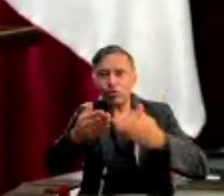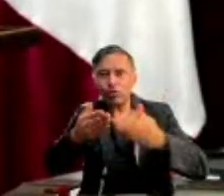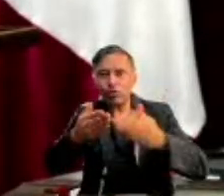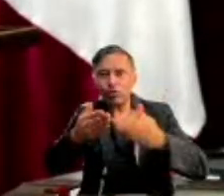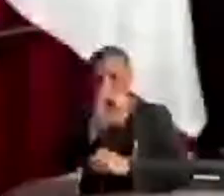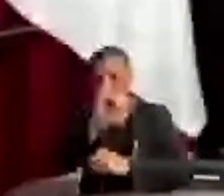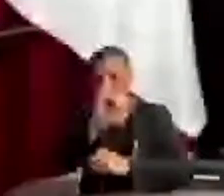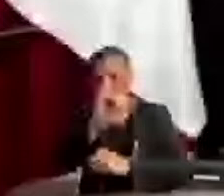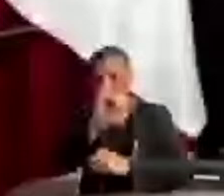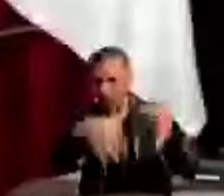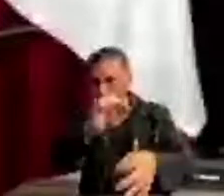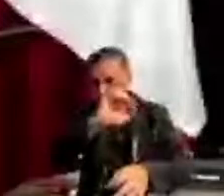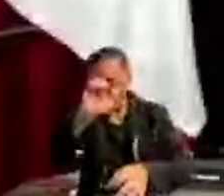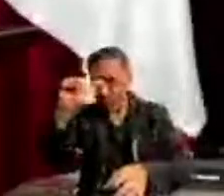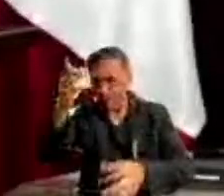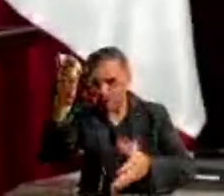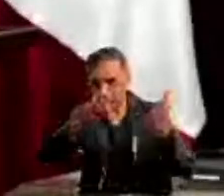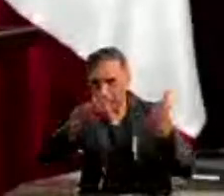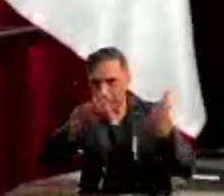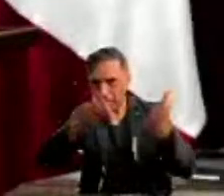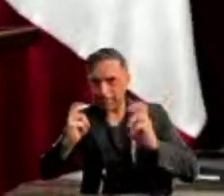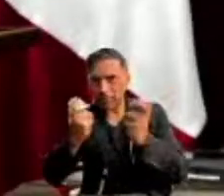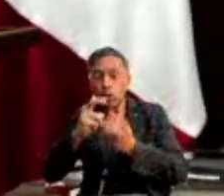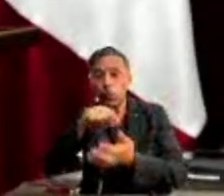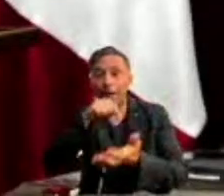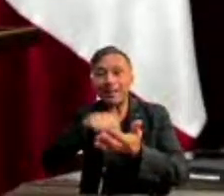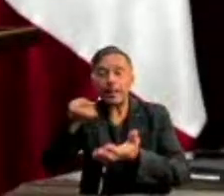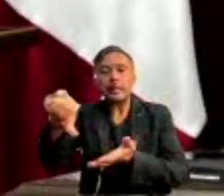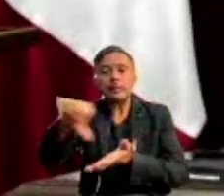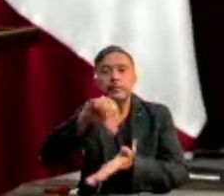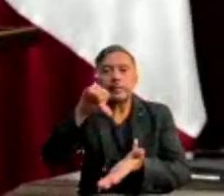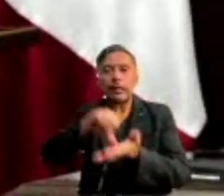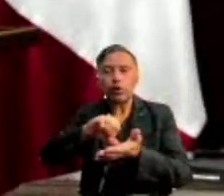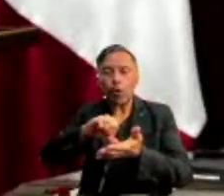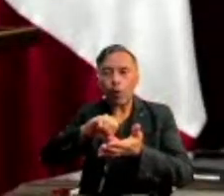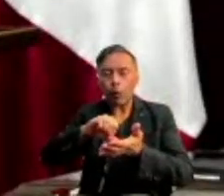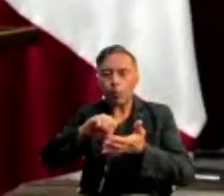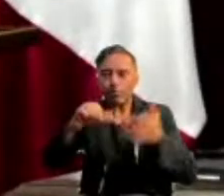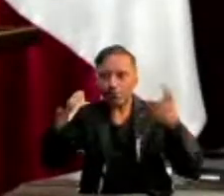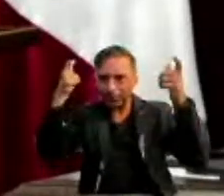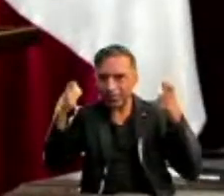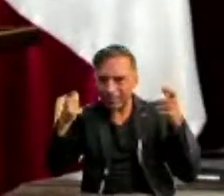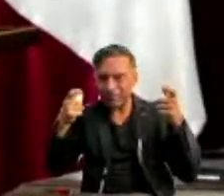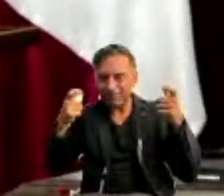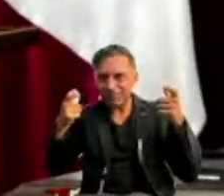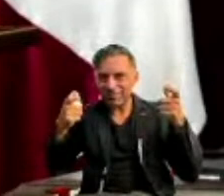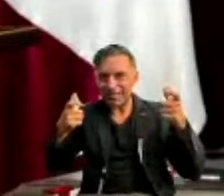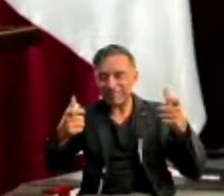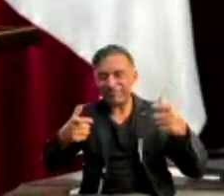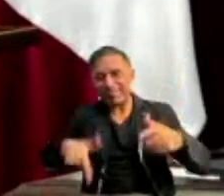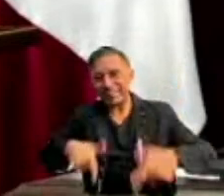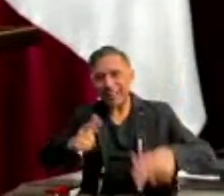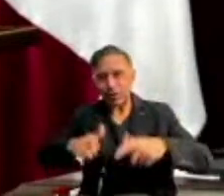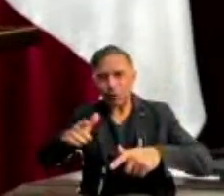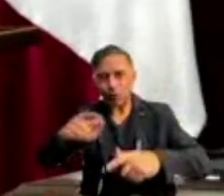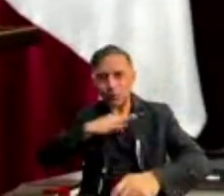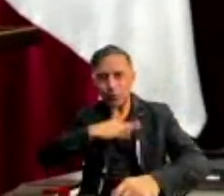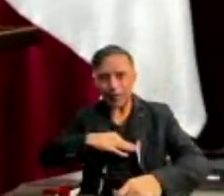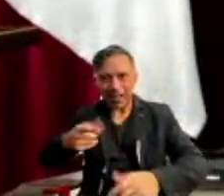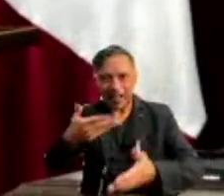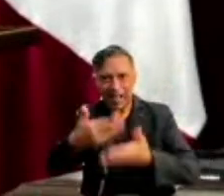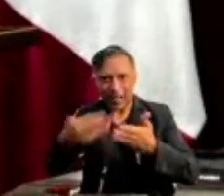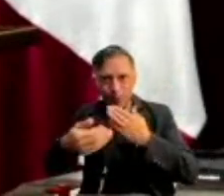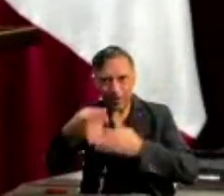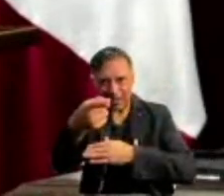Nación, realizada en el centro de Toluca, ubicada en la calle de Morelos, hoy sede de las oficinas de la